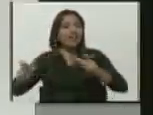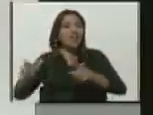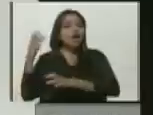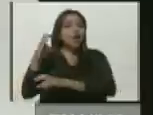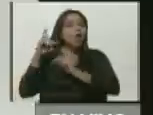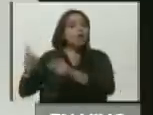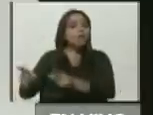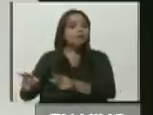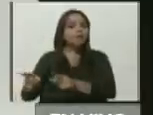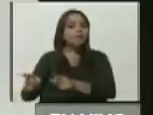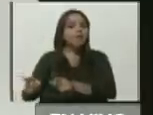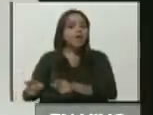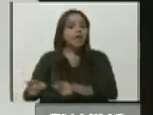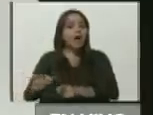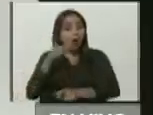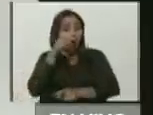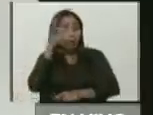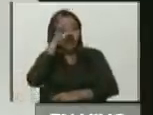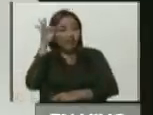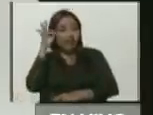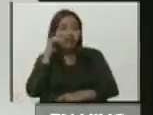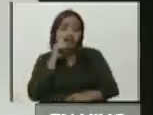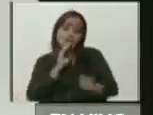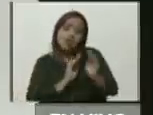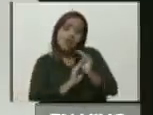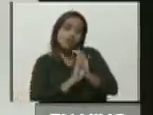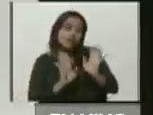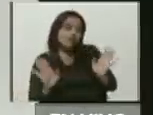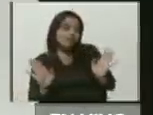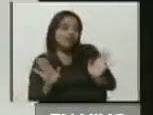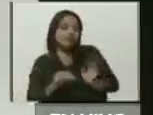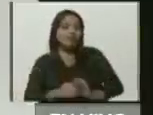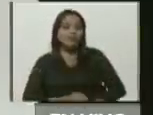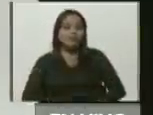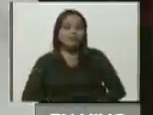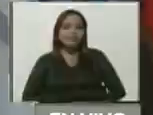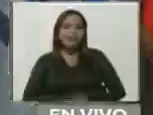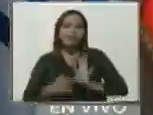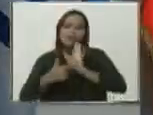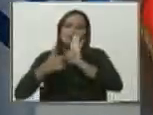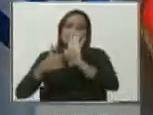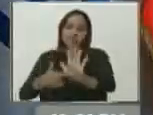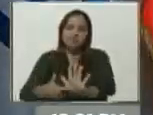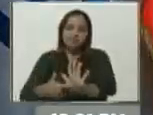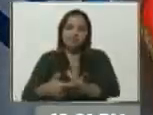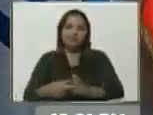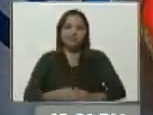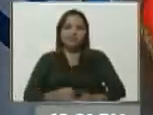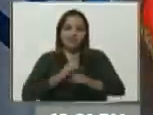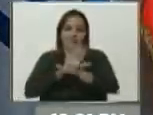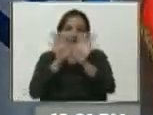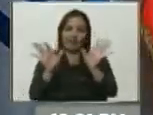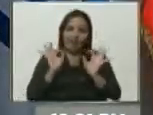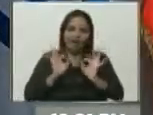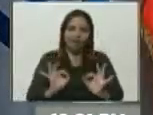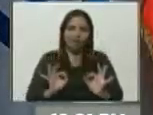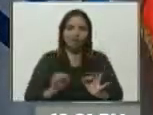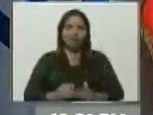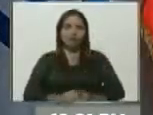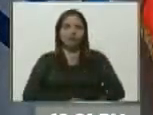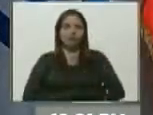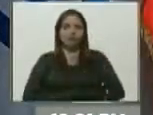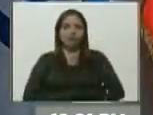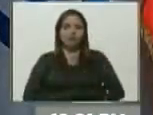Y su silencio, obviamente, en caso de que sea así, expresará claramente